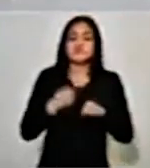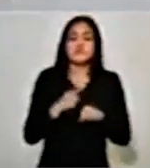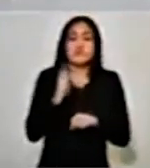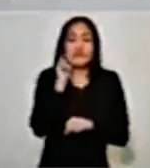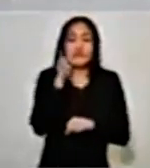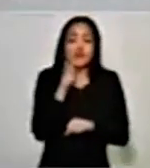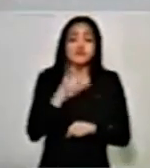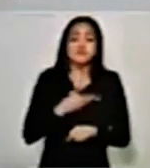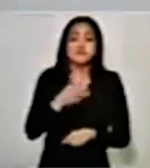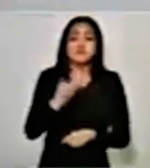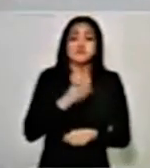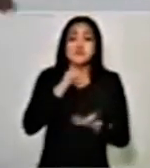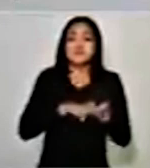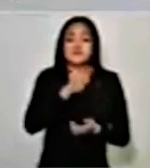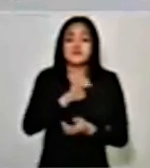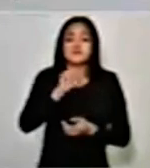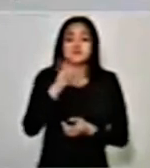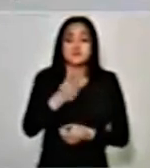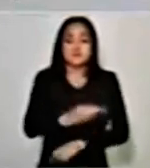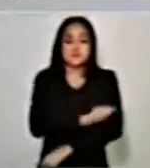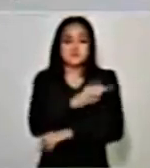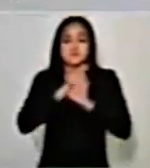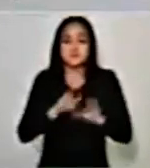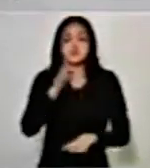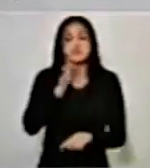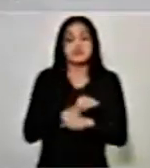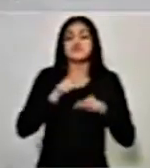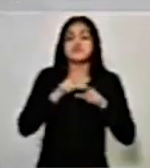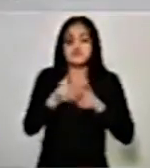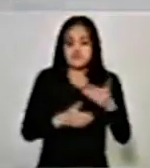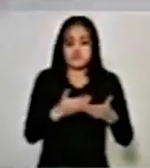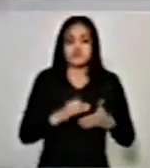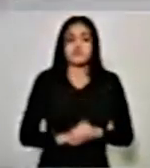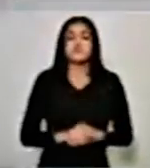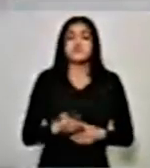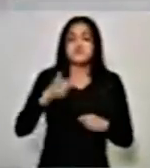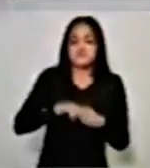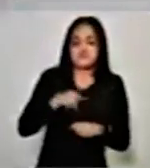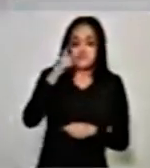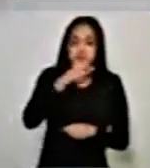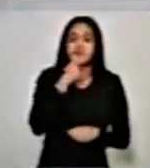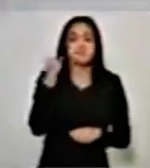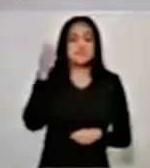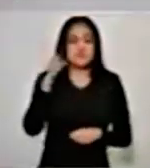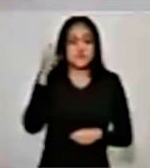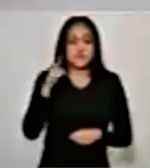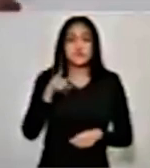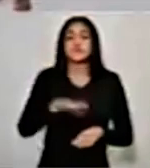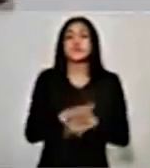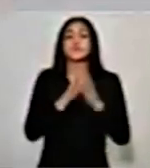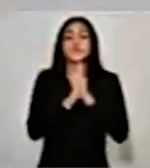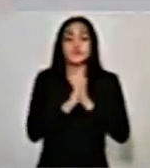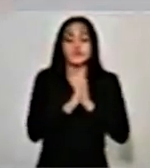años. Aplicamos 1,368 vacunas. Hoy continuaremos en el Hospital para el Niño Poblano. Por